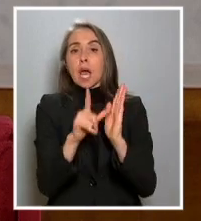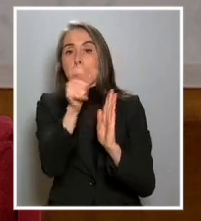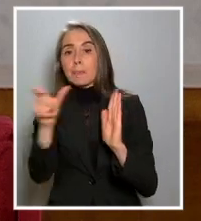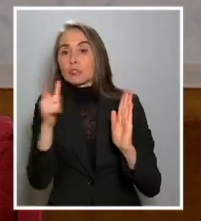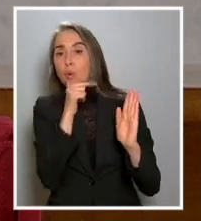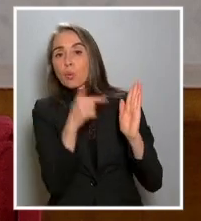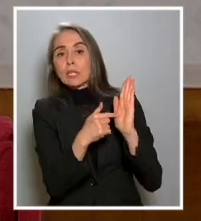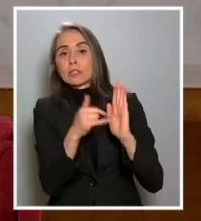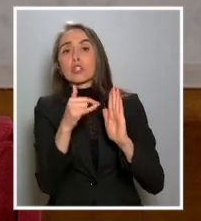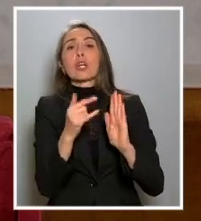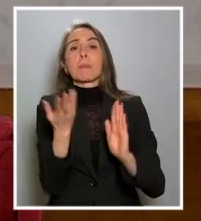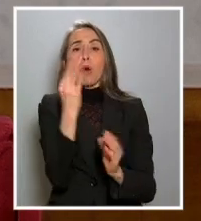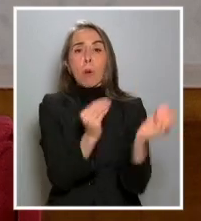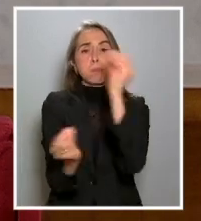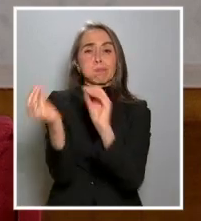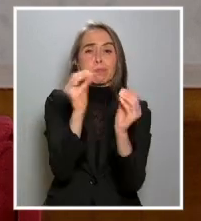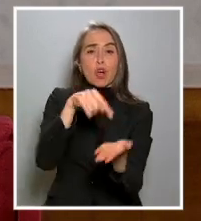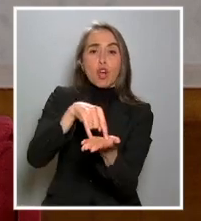por su origen corrupto.